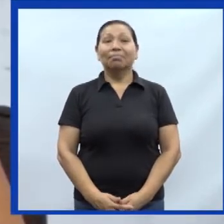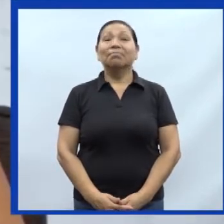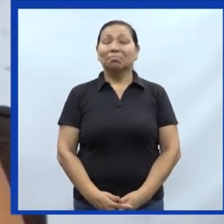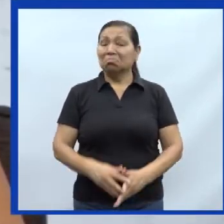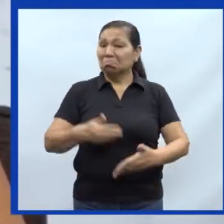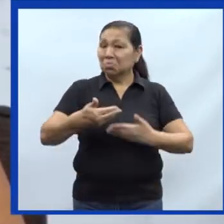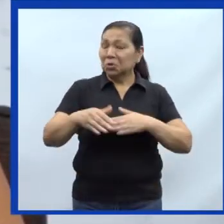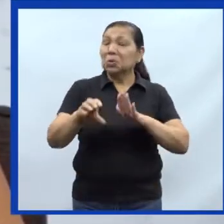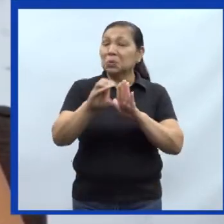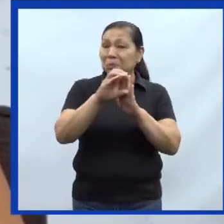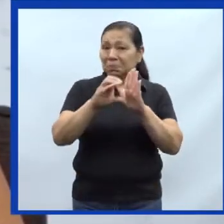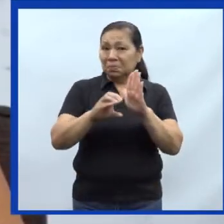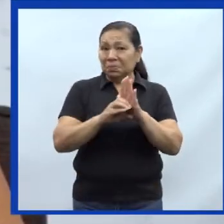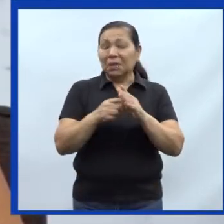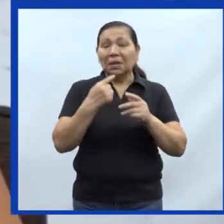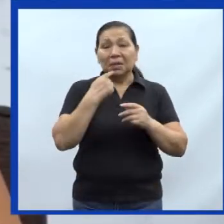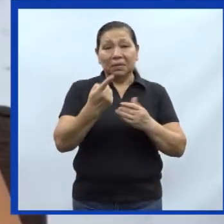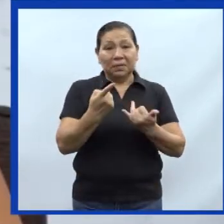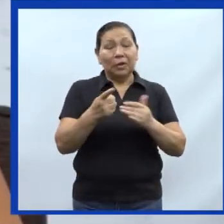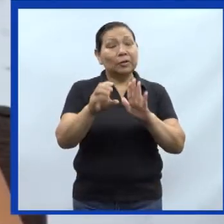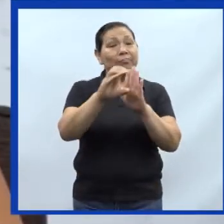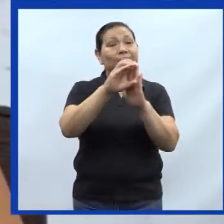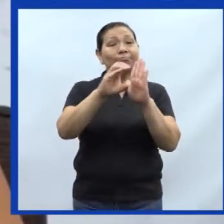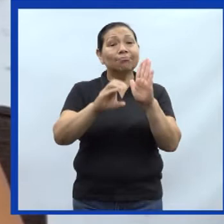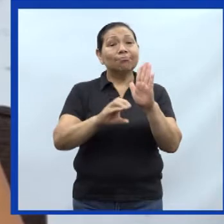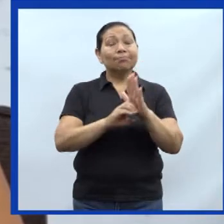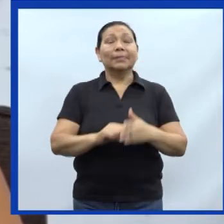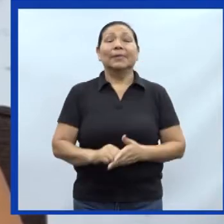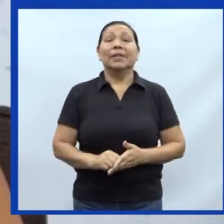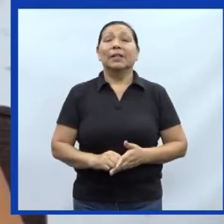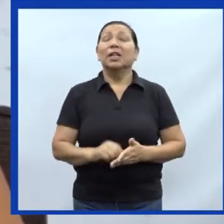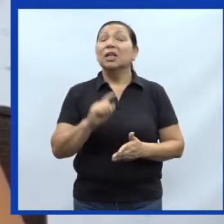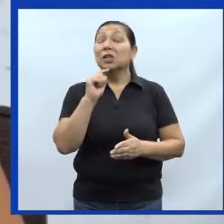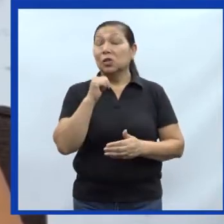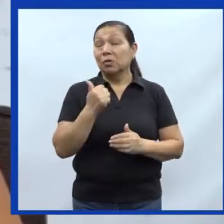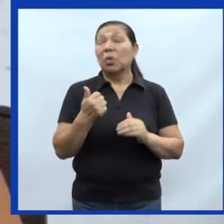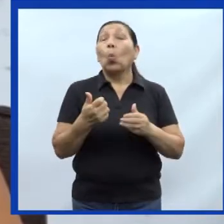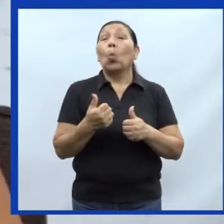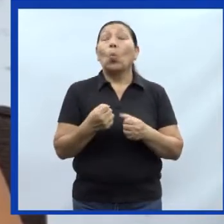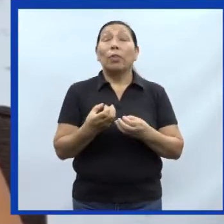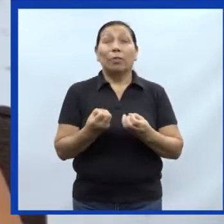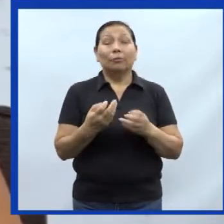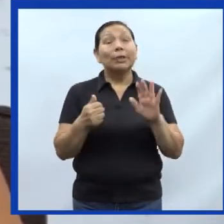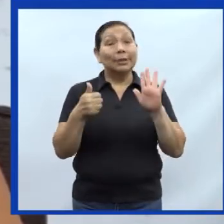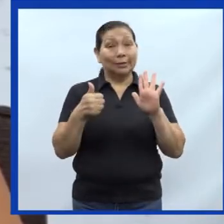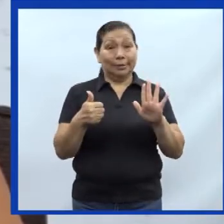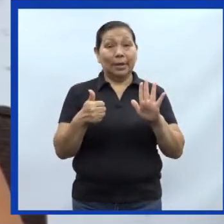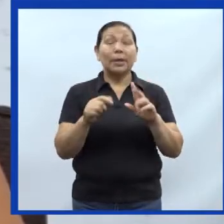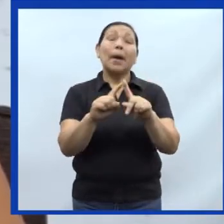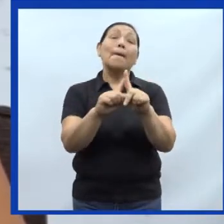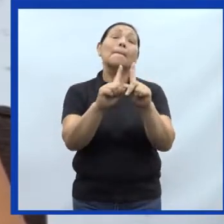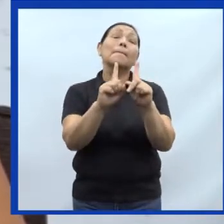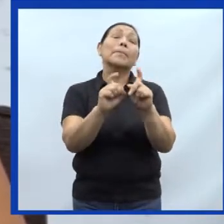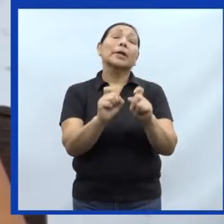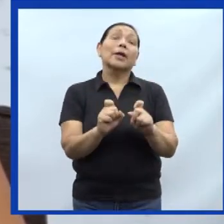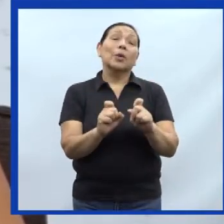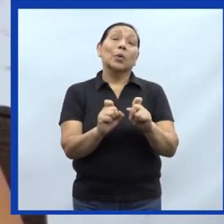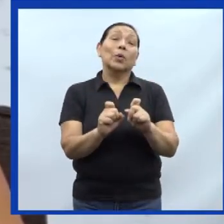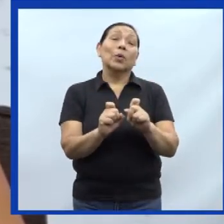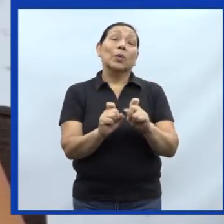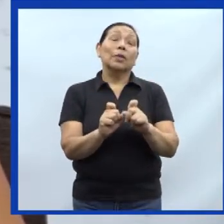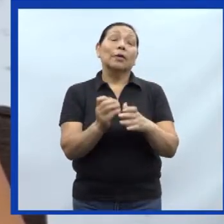Los procesos constitucionales reconocidos en la Constitución son 6. La pregunta apunta a